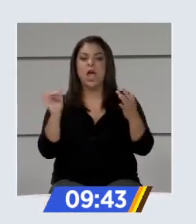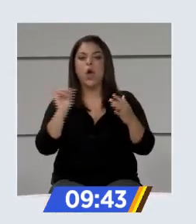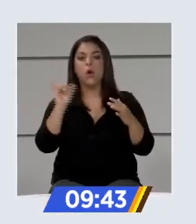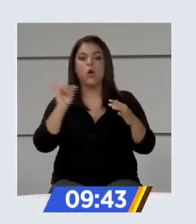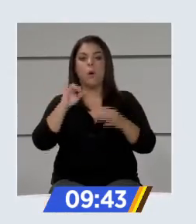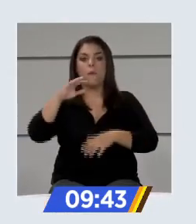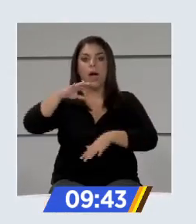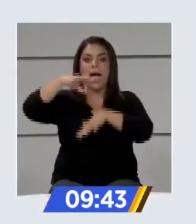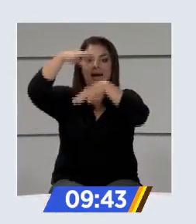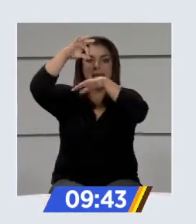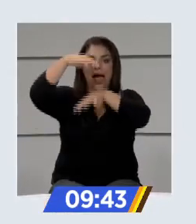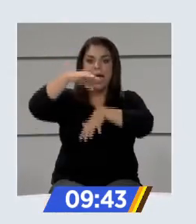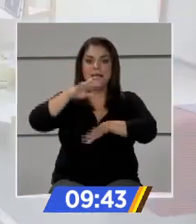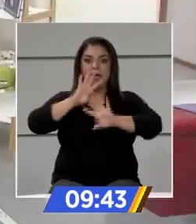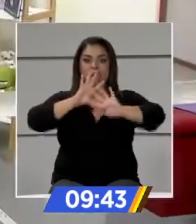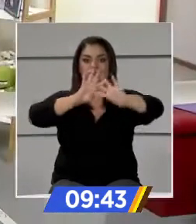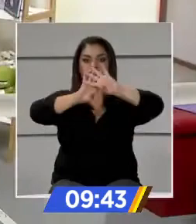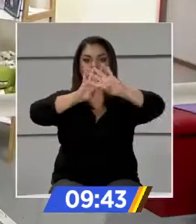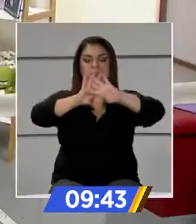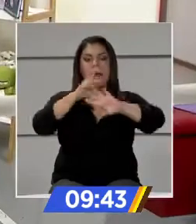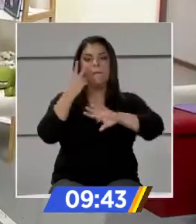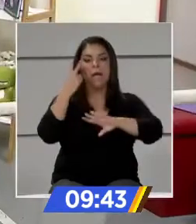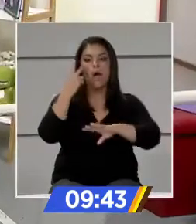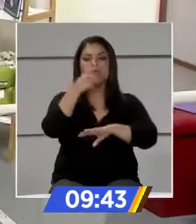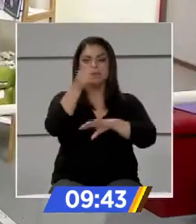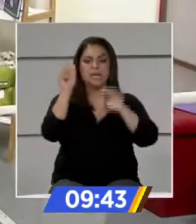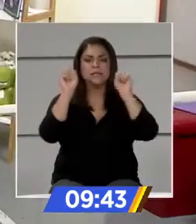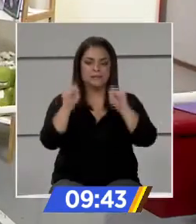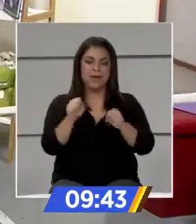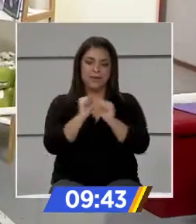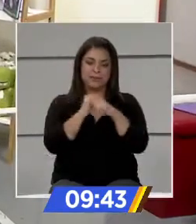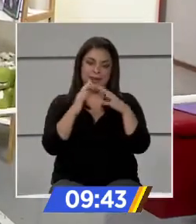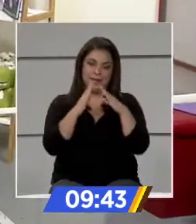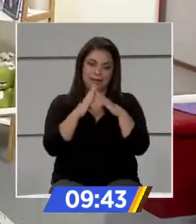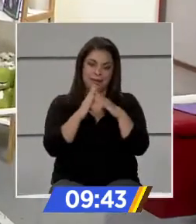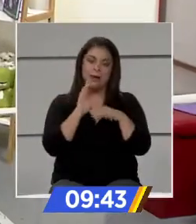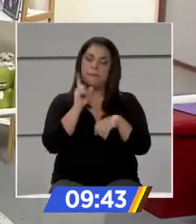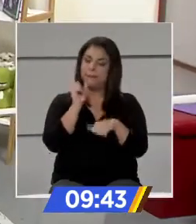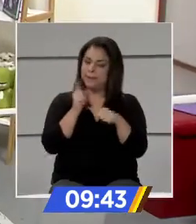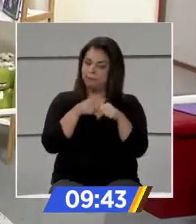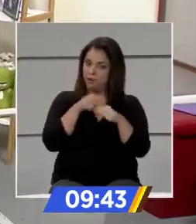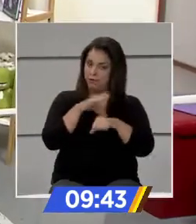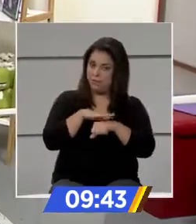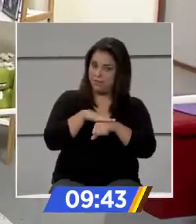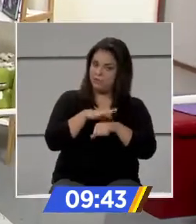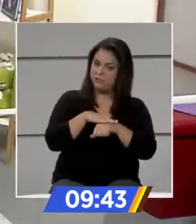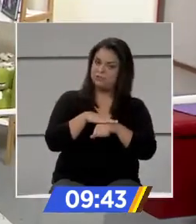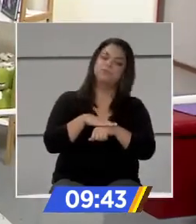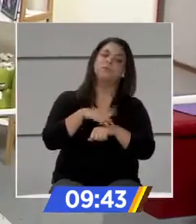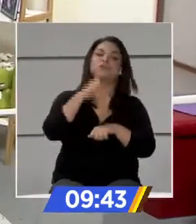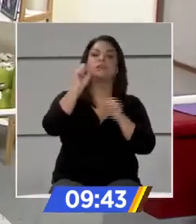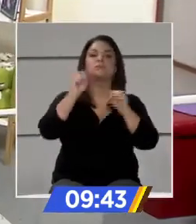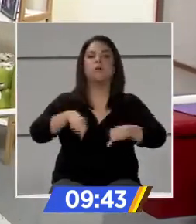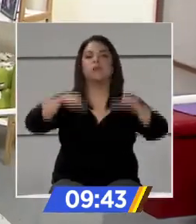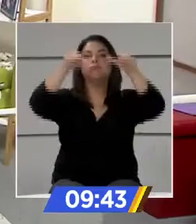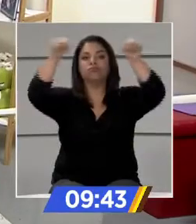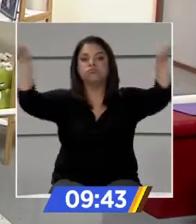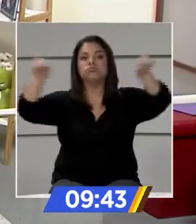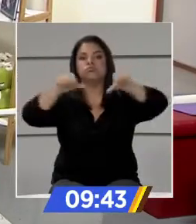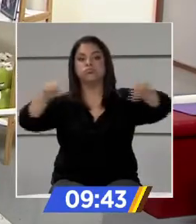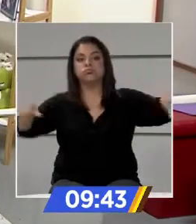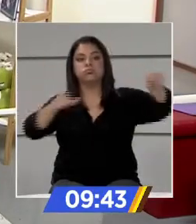y chicas. Vean que es, ustedes lo pueden hacer en la casa. Piden permiso, por supuesto, ¿verdad? De hacerlo como